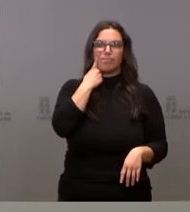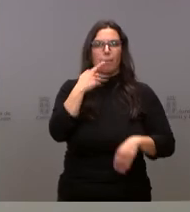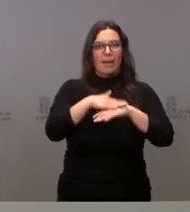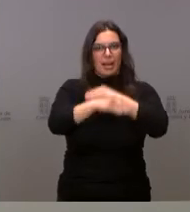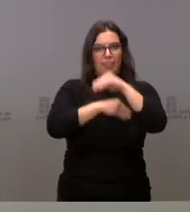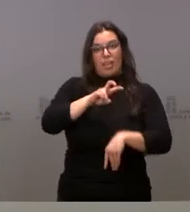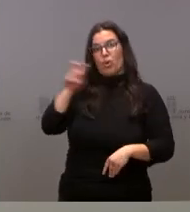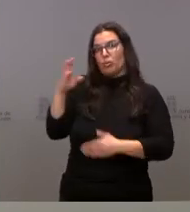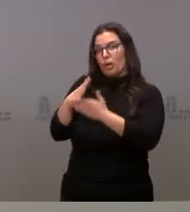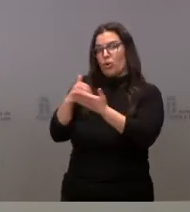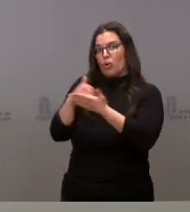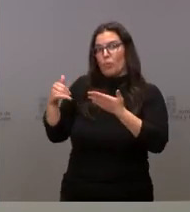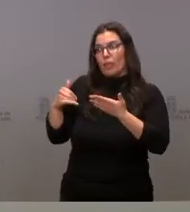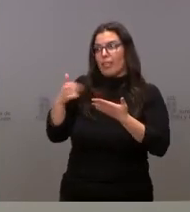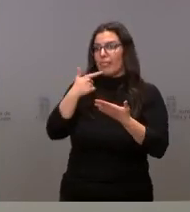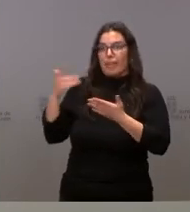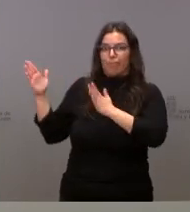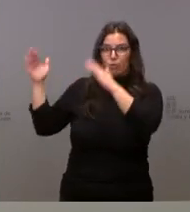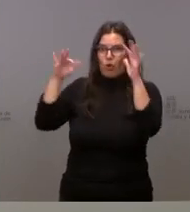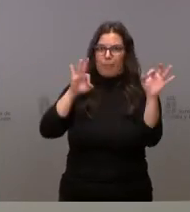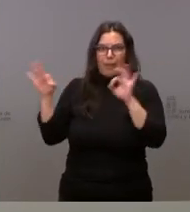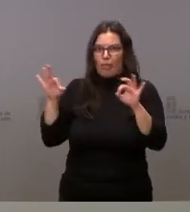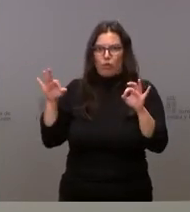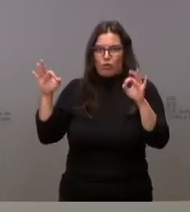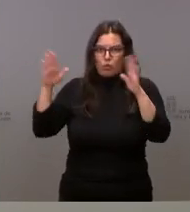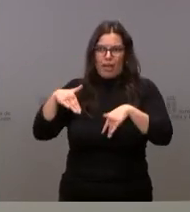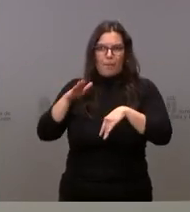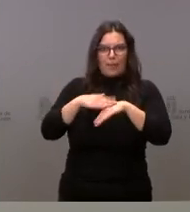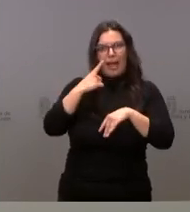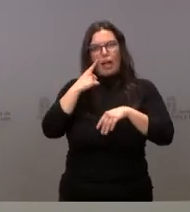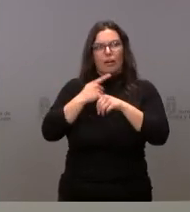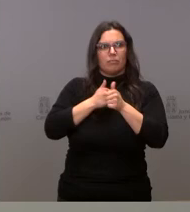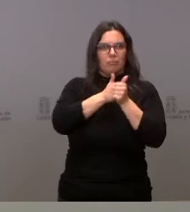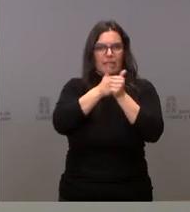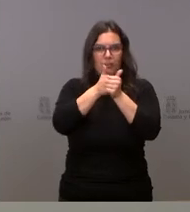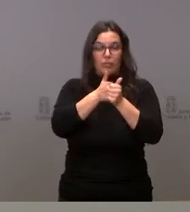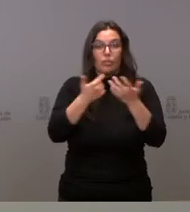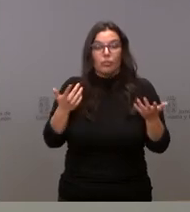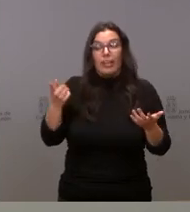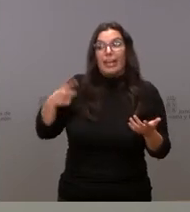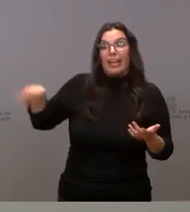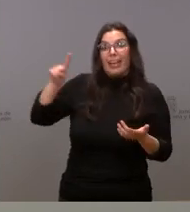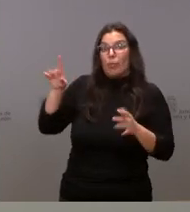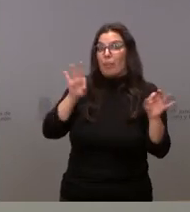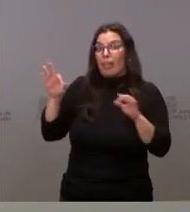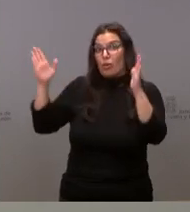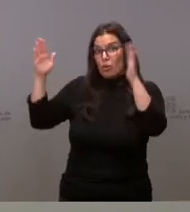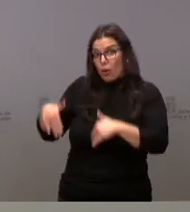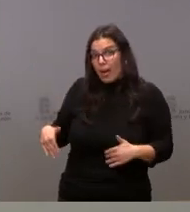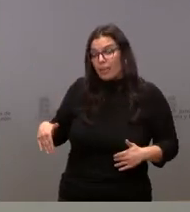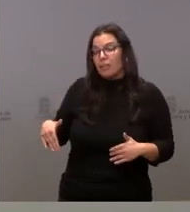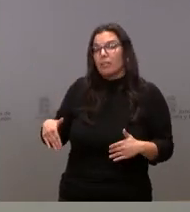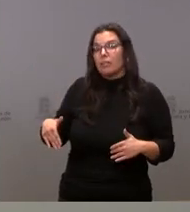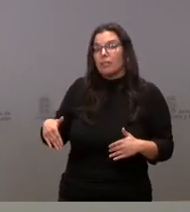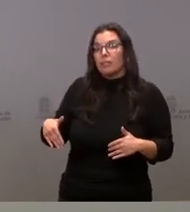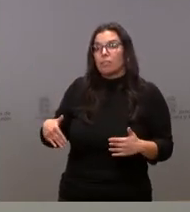otras comunidades autónomas manifestaron que no están preparadas para ello nosotros sí lo podemos hacer y al no estar preparadas esas comunidades autónomas para poderlo hacer